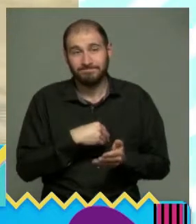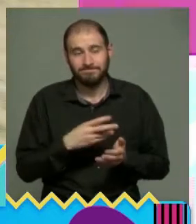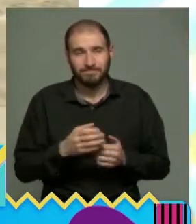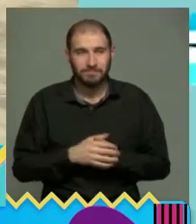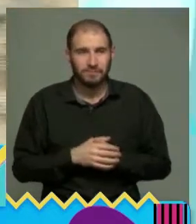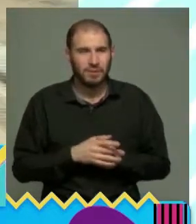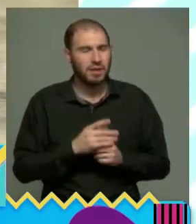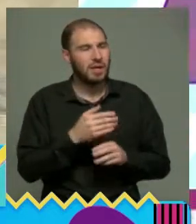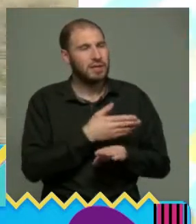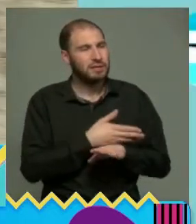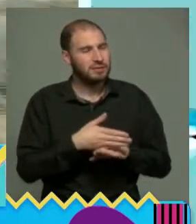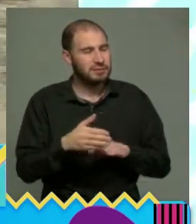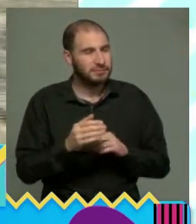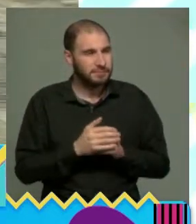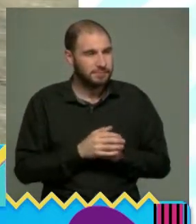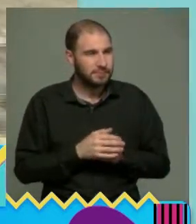Para seguir